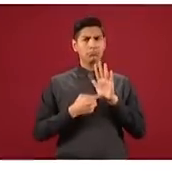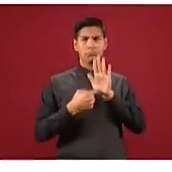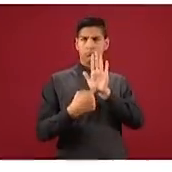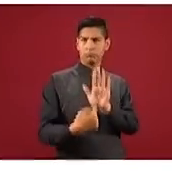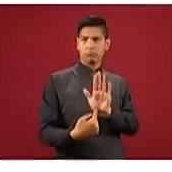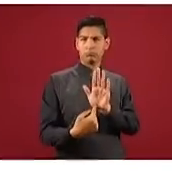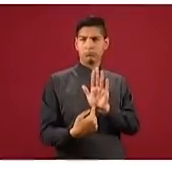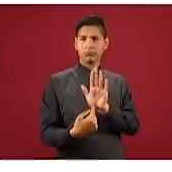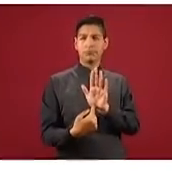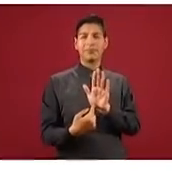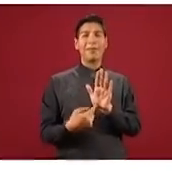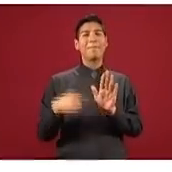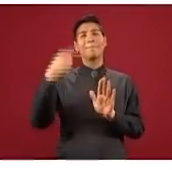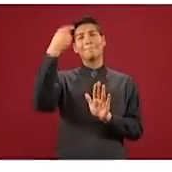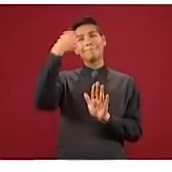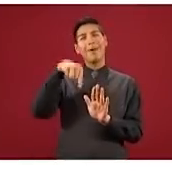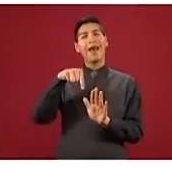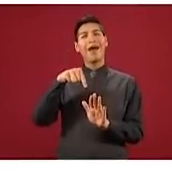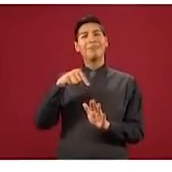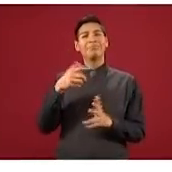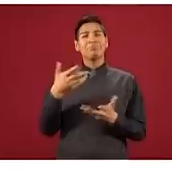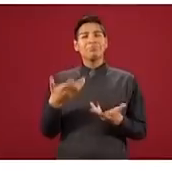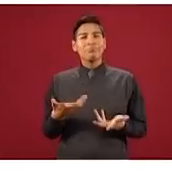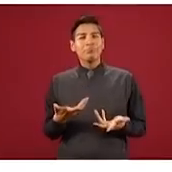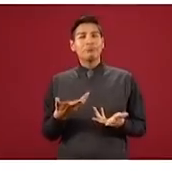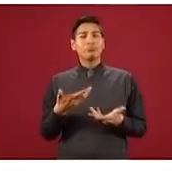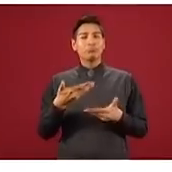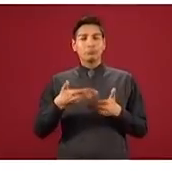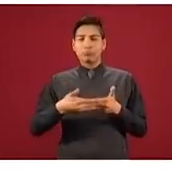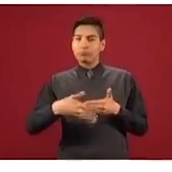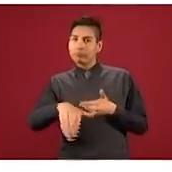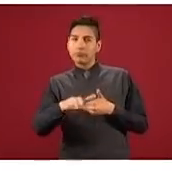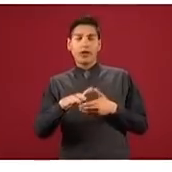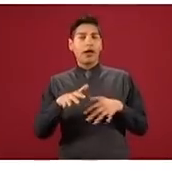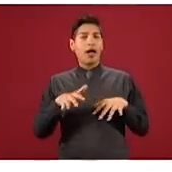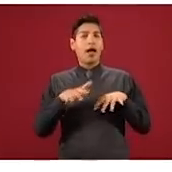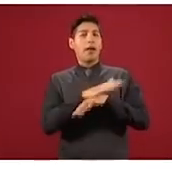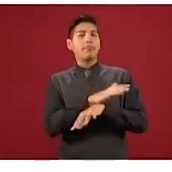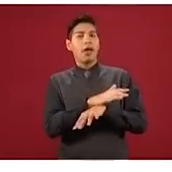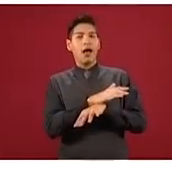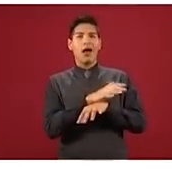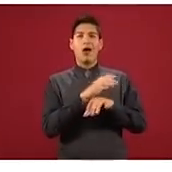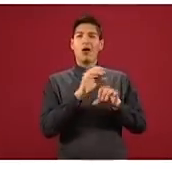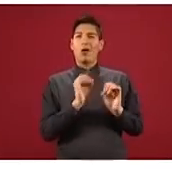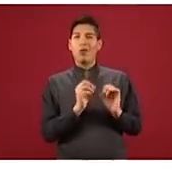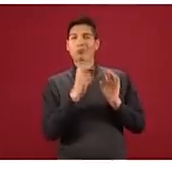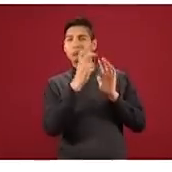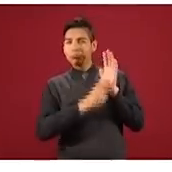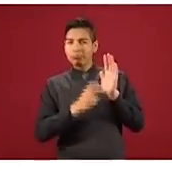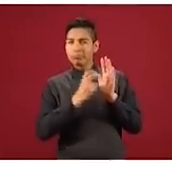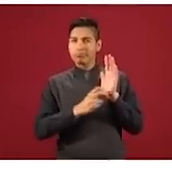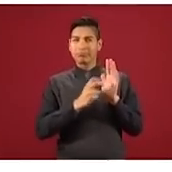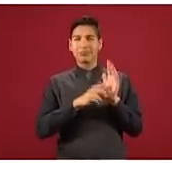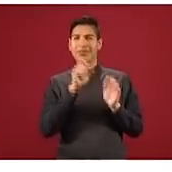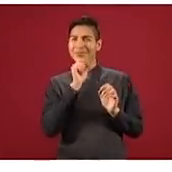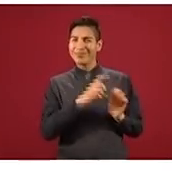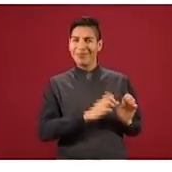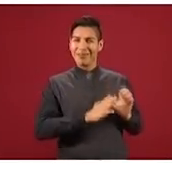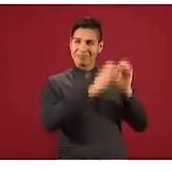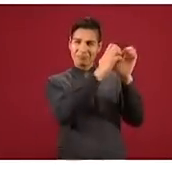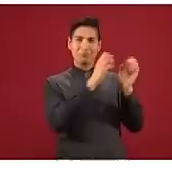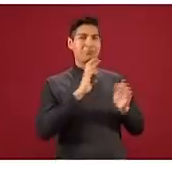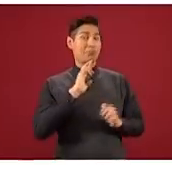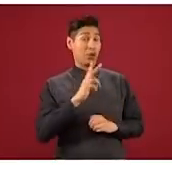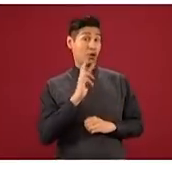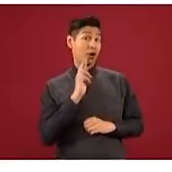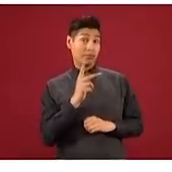tenemos la posibilidad, y lo haremos, de remodelar o ampliar infraestructura. No entraré en los detalles, está